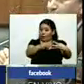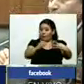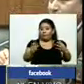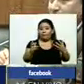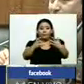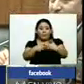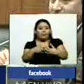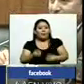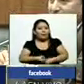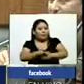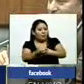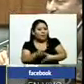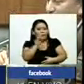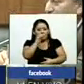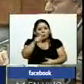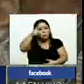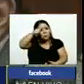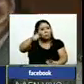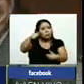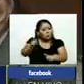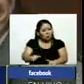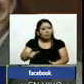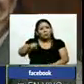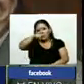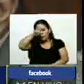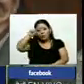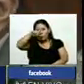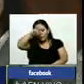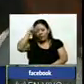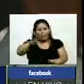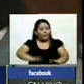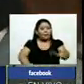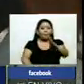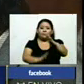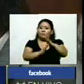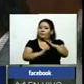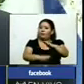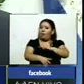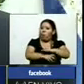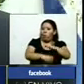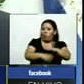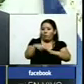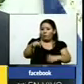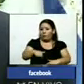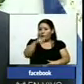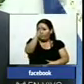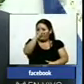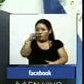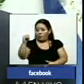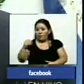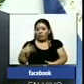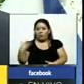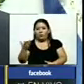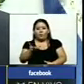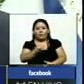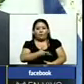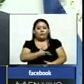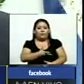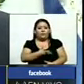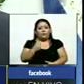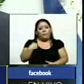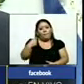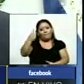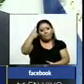Expresan que están de acuerdo en trabajar por combatir la corrupción en el país. Yo creo que nos hubiéramos evitado